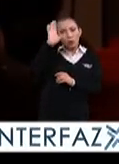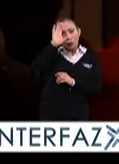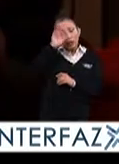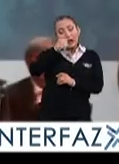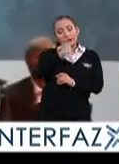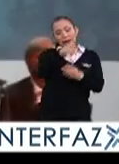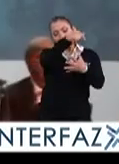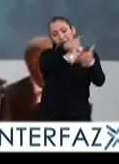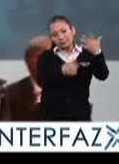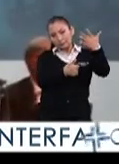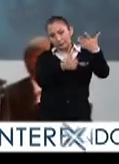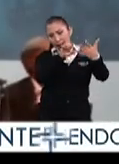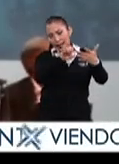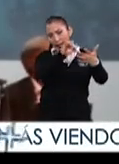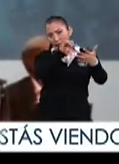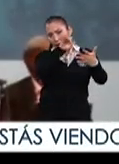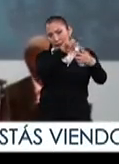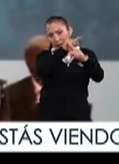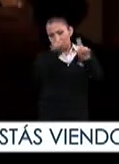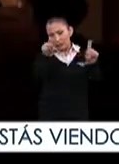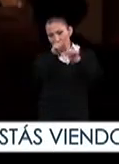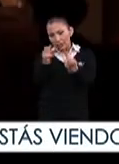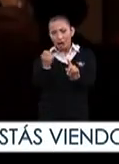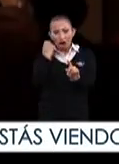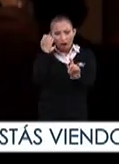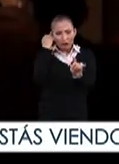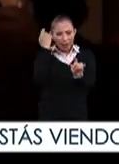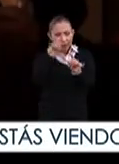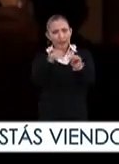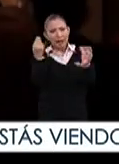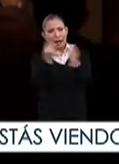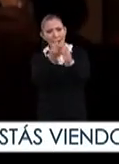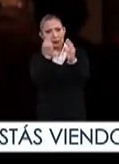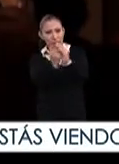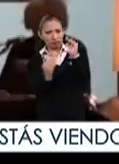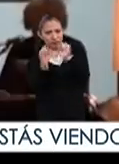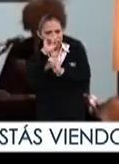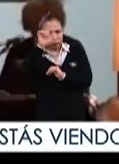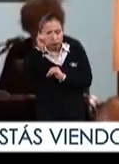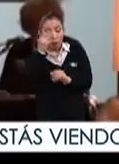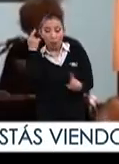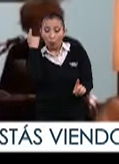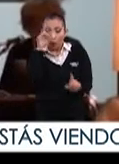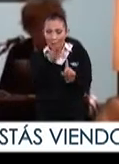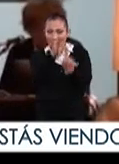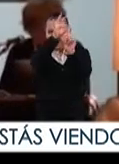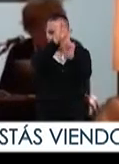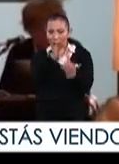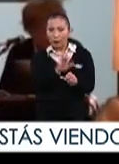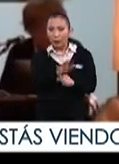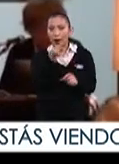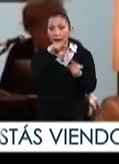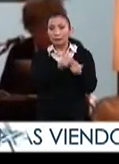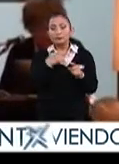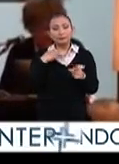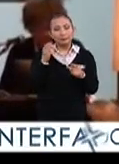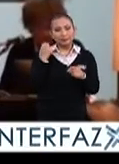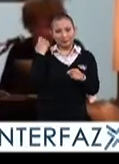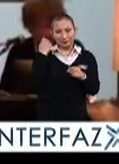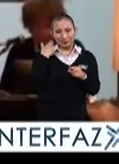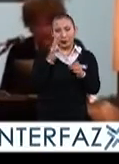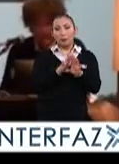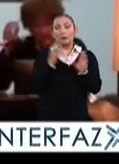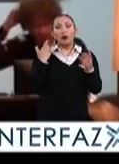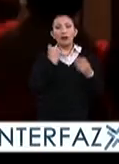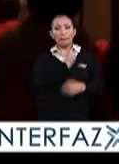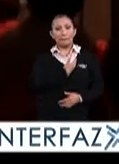6 ejes temáticos a través de diversas conferencias y clases magistrales. Entre ellas destacan la plática impartida